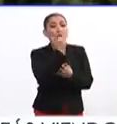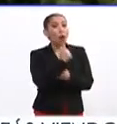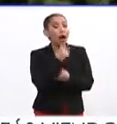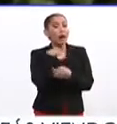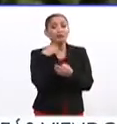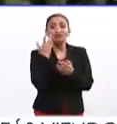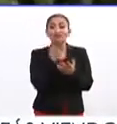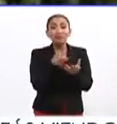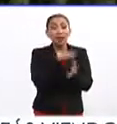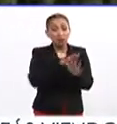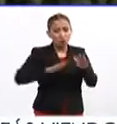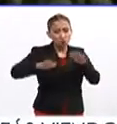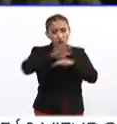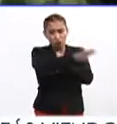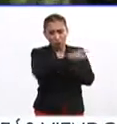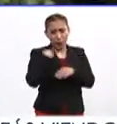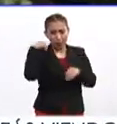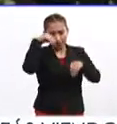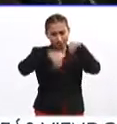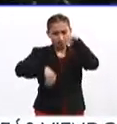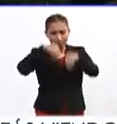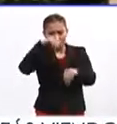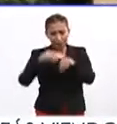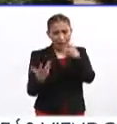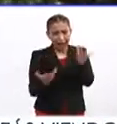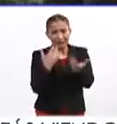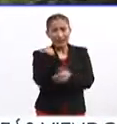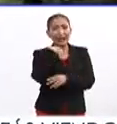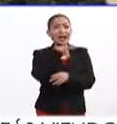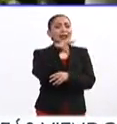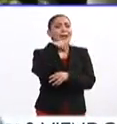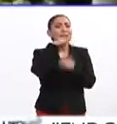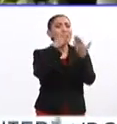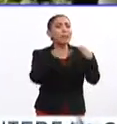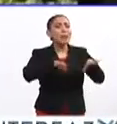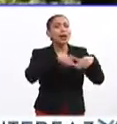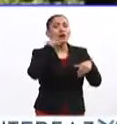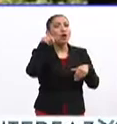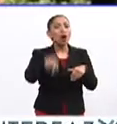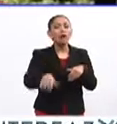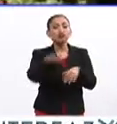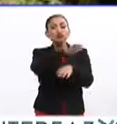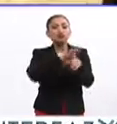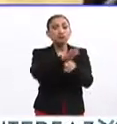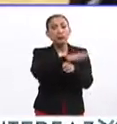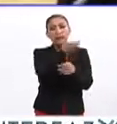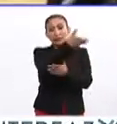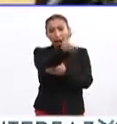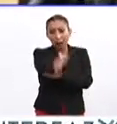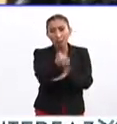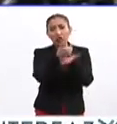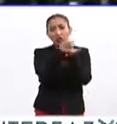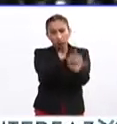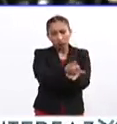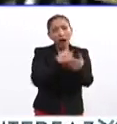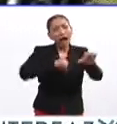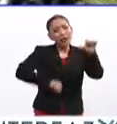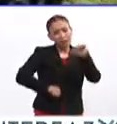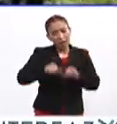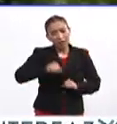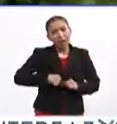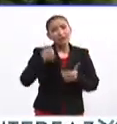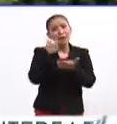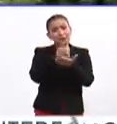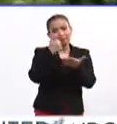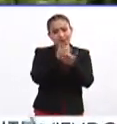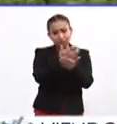forestal. Las superficies que se incorporan a la producción de estos árboles se cataloga como cobertura forestal y da lugar a una actividad